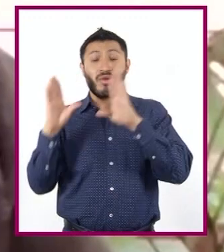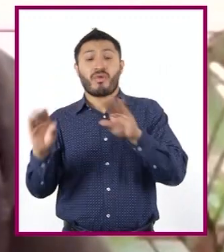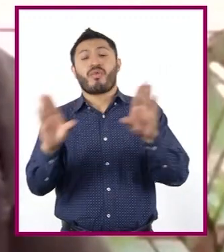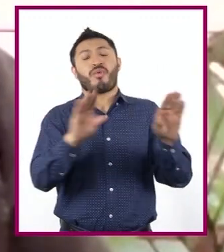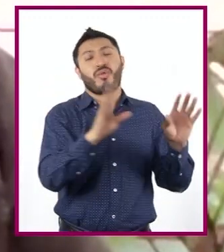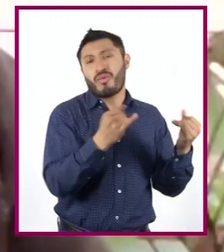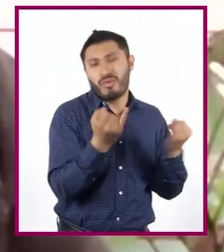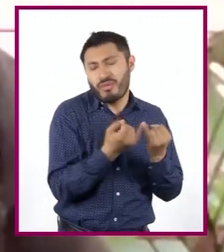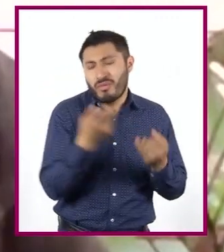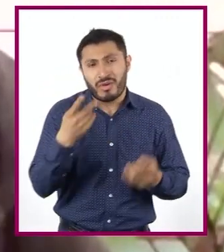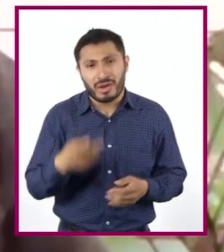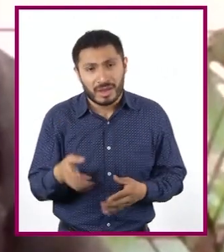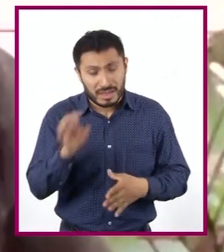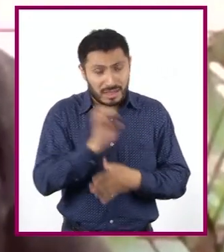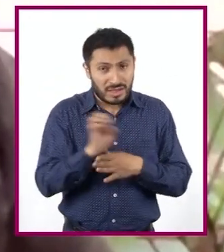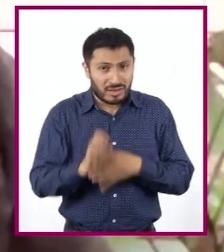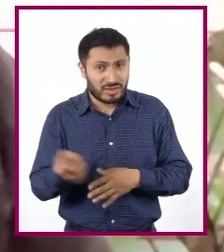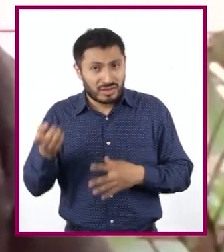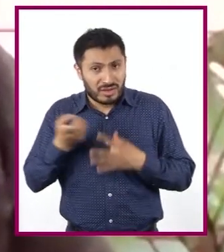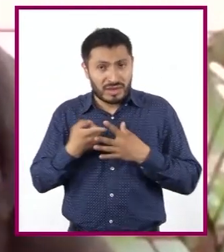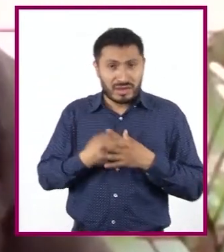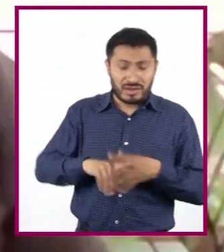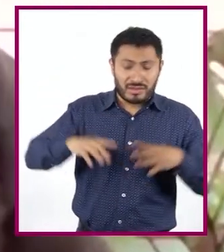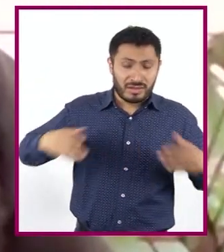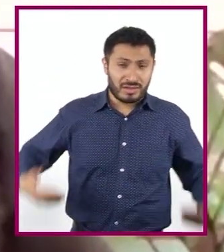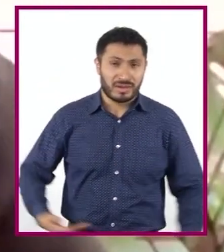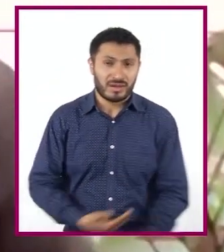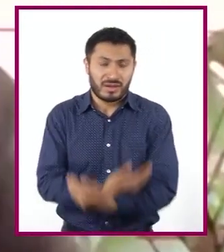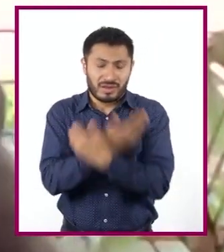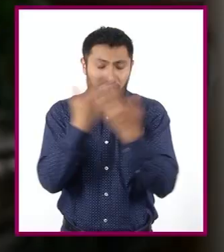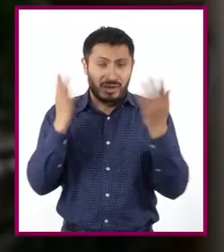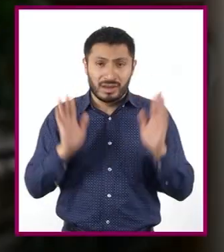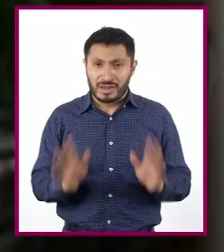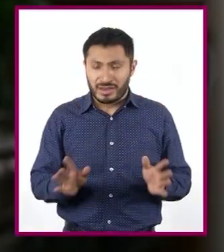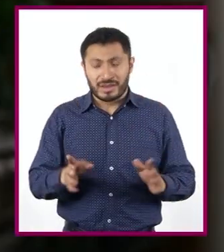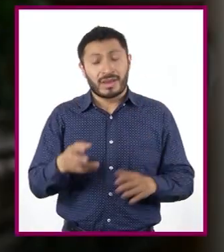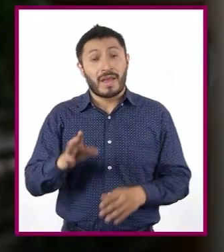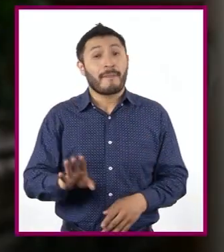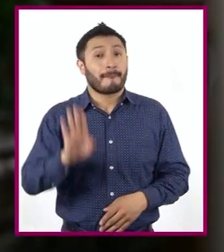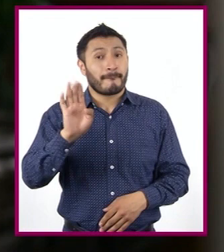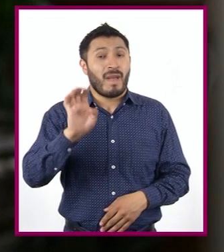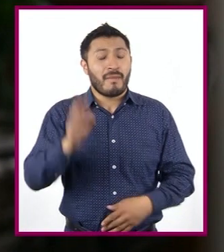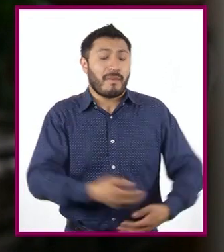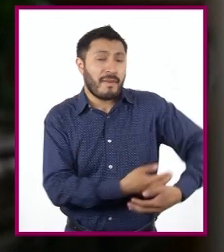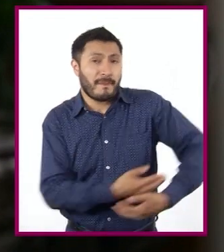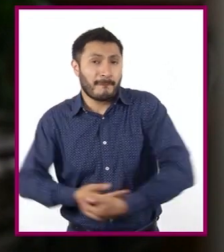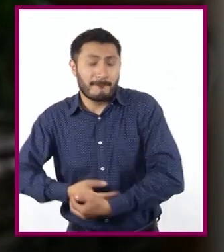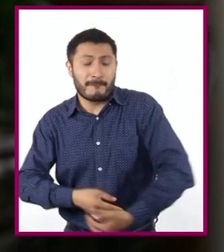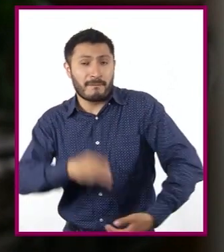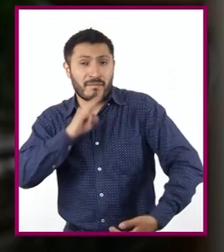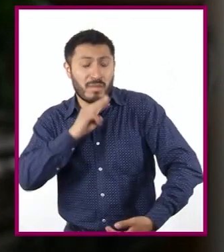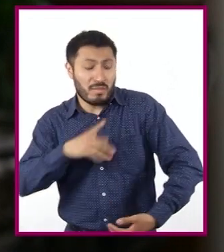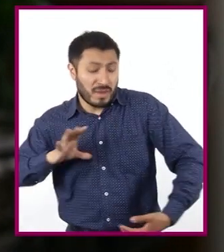cosa que llegue a tus manos. Pedro, te agradezco mucho esta entrevista. Pues te agradezco